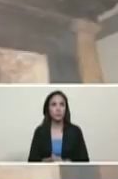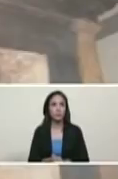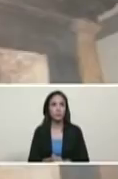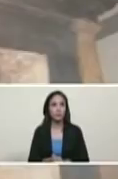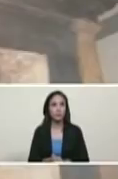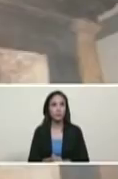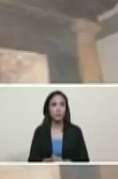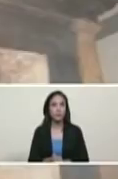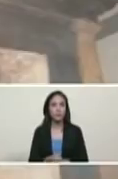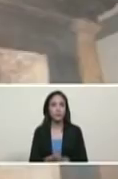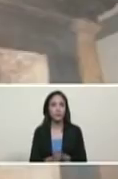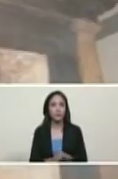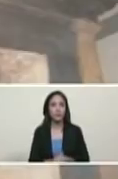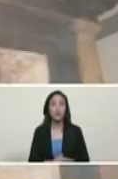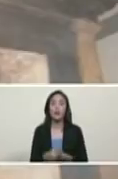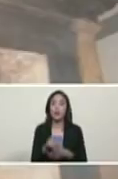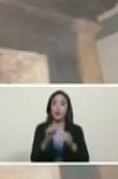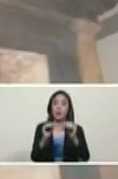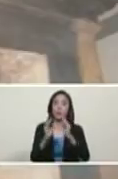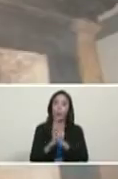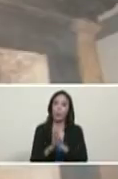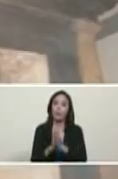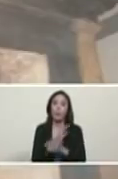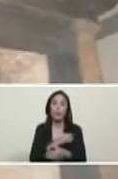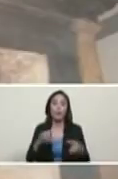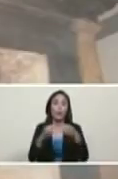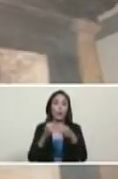de la República, le pido a todos los